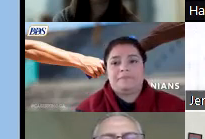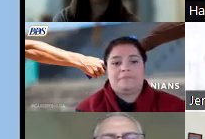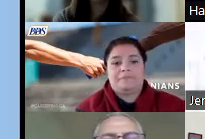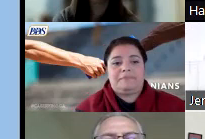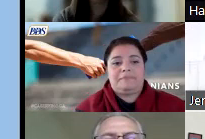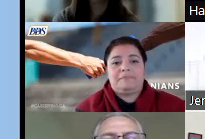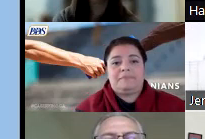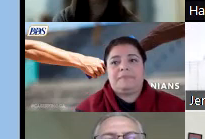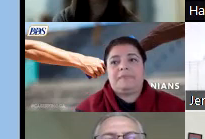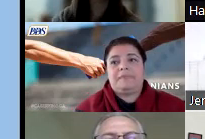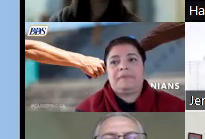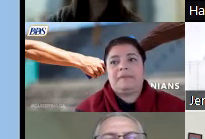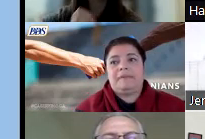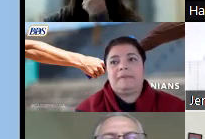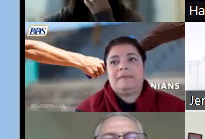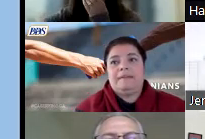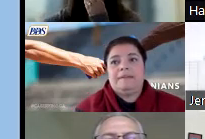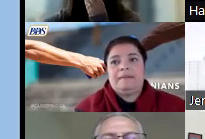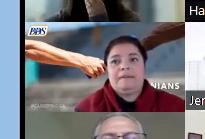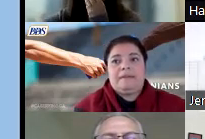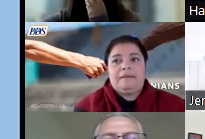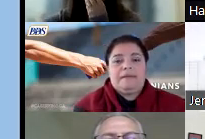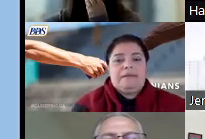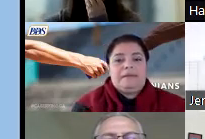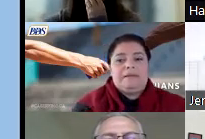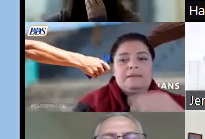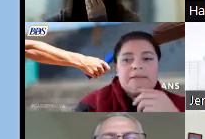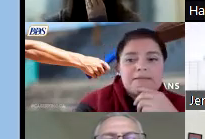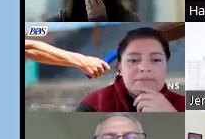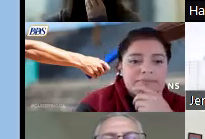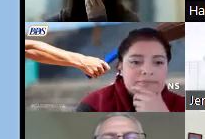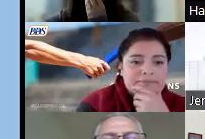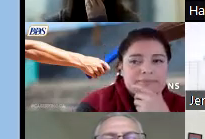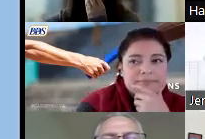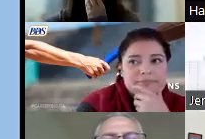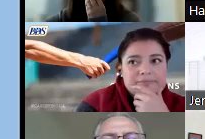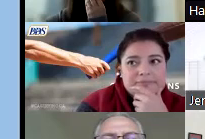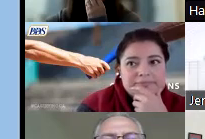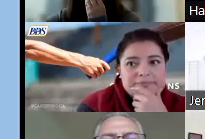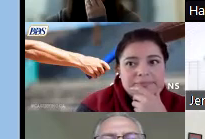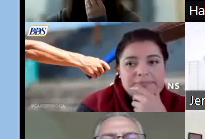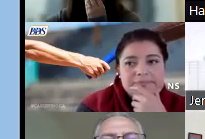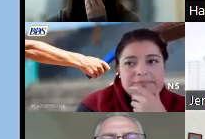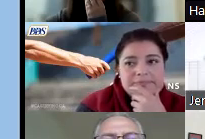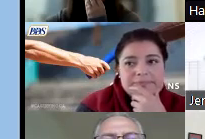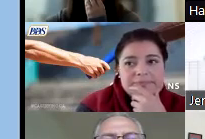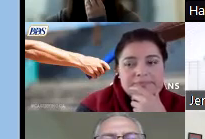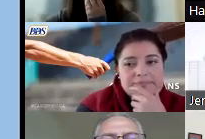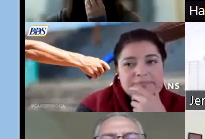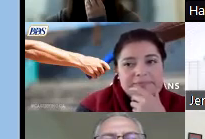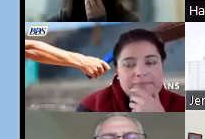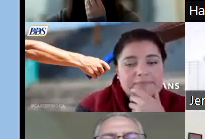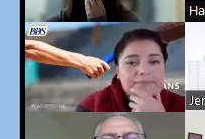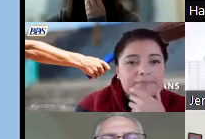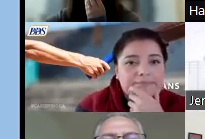entonces, uno puede ser capacitar al personal de ALTA, desarrollar capacitación para proveedores de servicios, desarrollar recursos para las